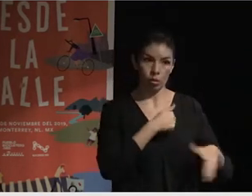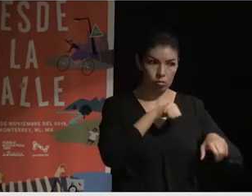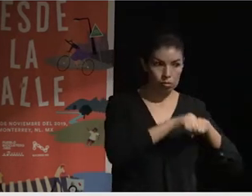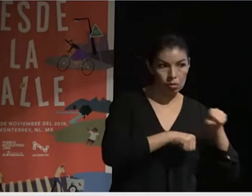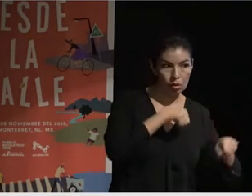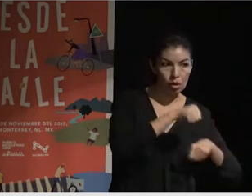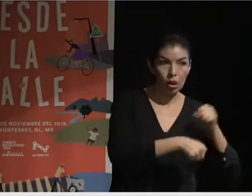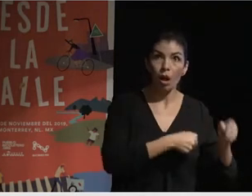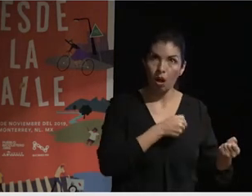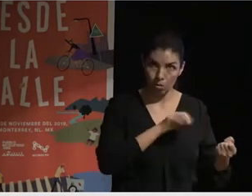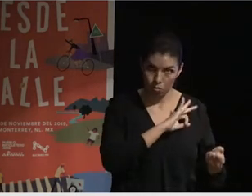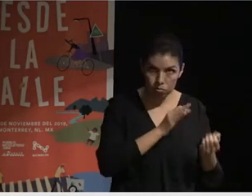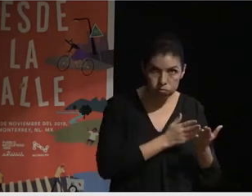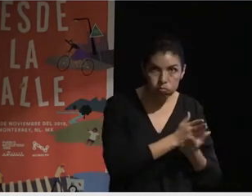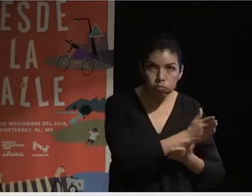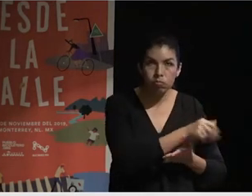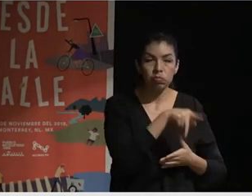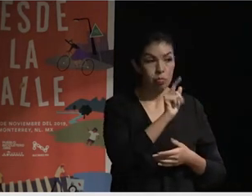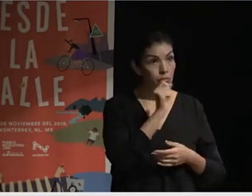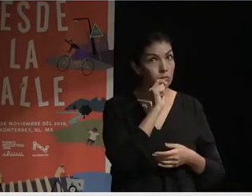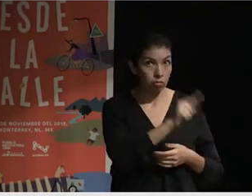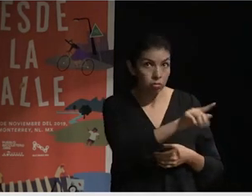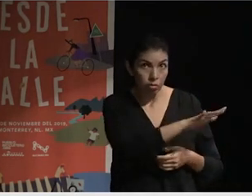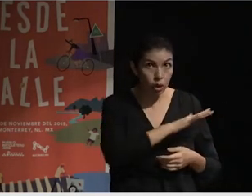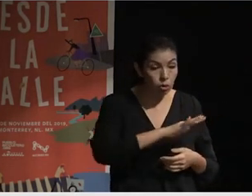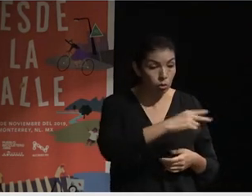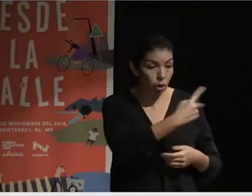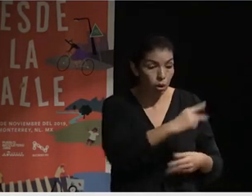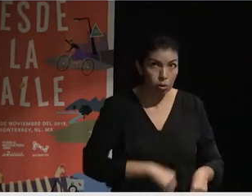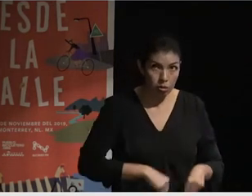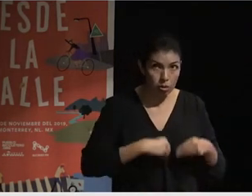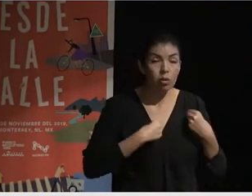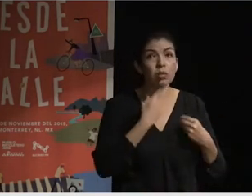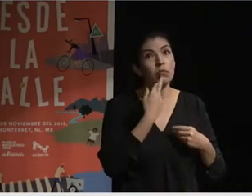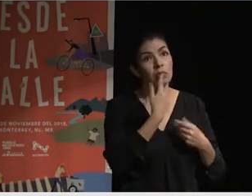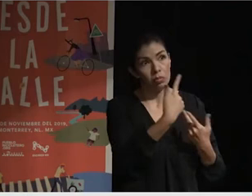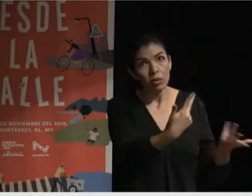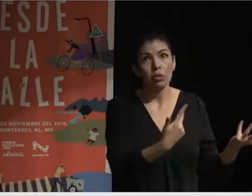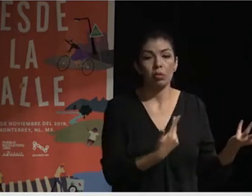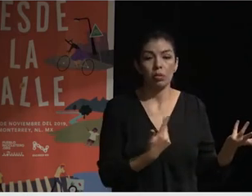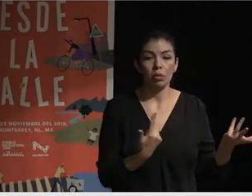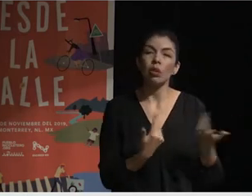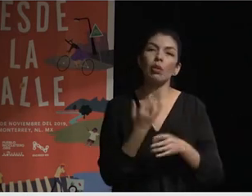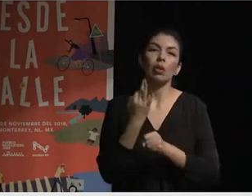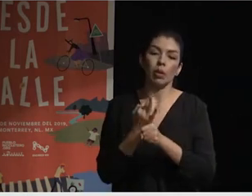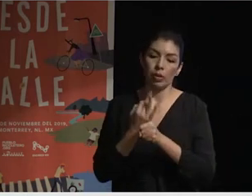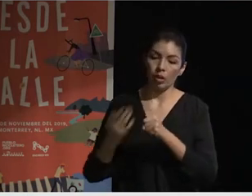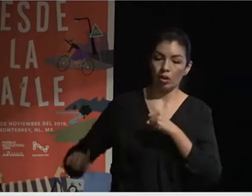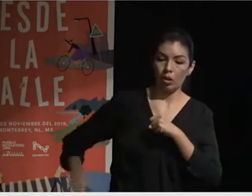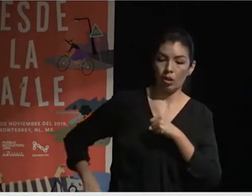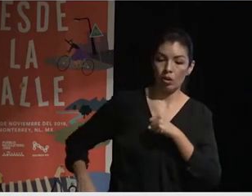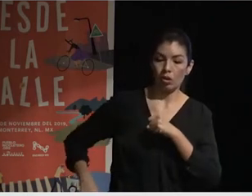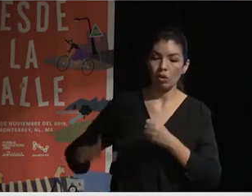leyes, ¿no?, y en las cuestiones de valor de suelo. Necesitas que el Estado intervenga ahí, no hay otra manera, ¿no? El único papel que juega el Estado ahorita, ¿no?, lo